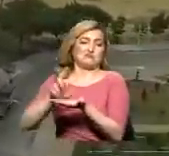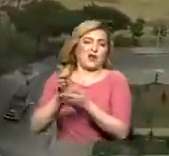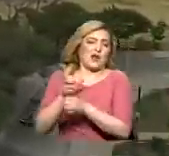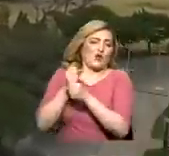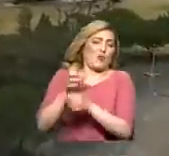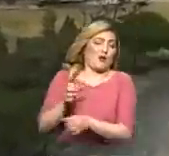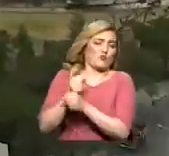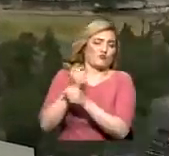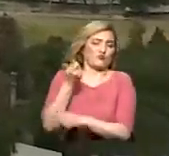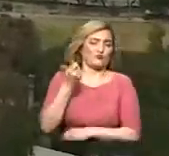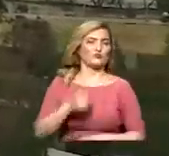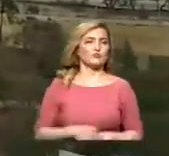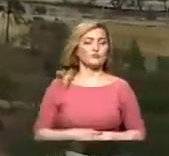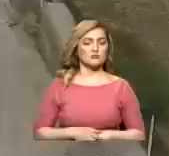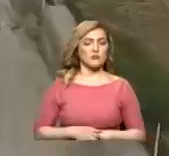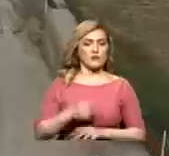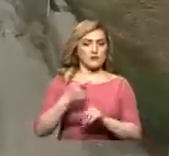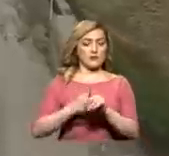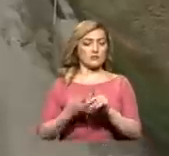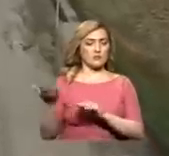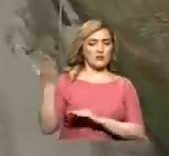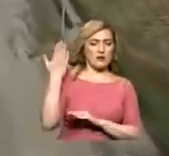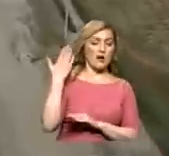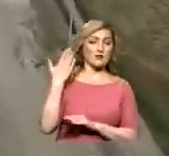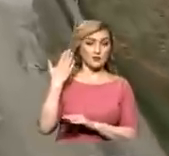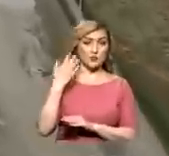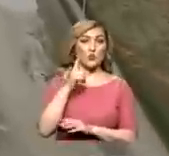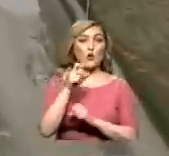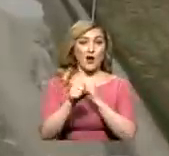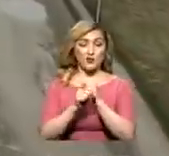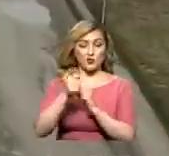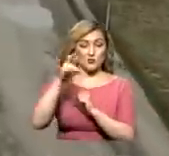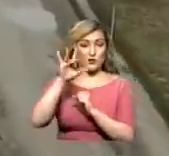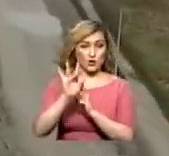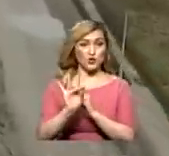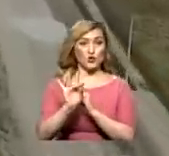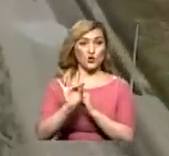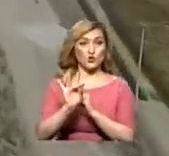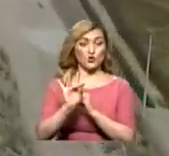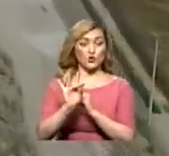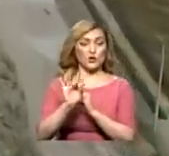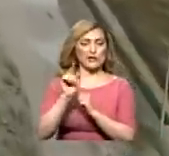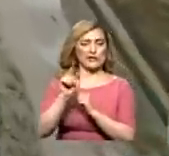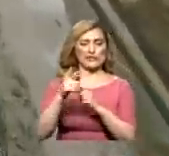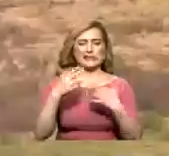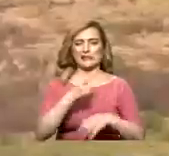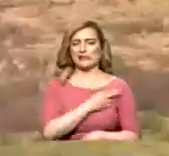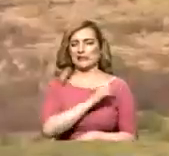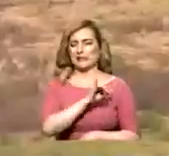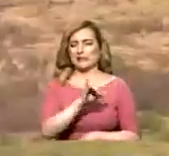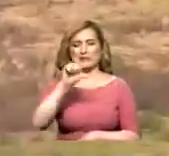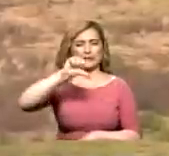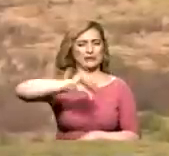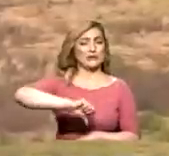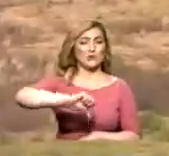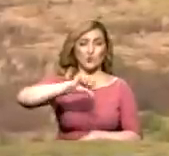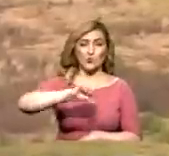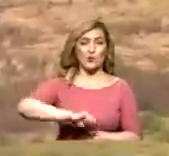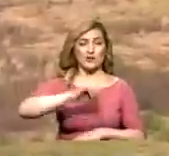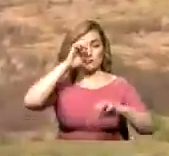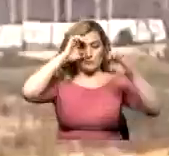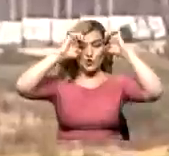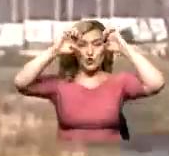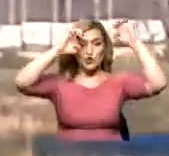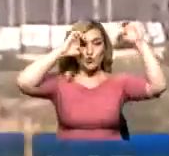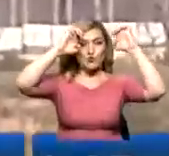antes de que el actual gobierno cumpla un año en funciones, ya sentenció a muerte a Yachay EP en la denominada